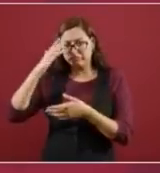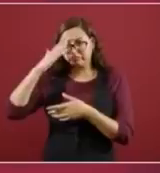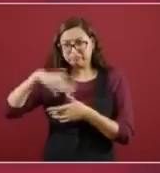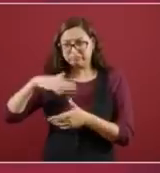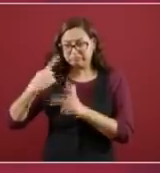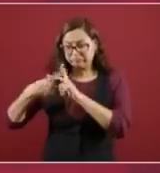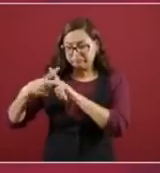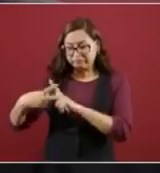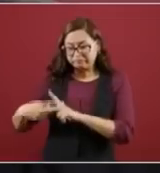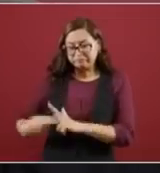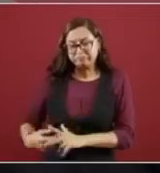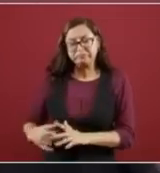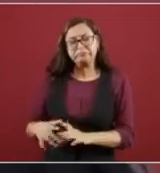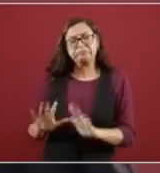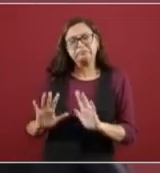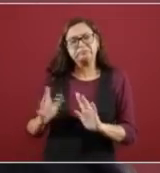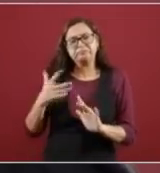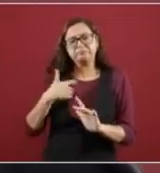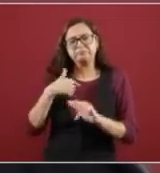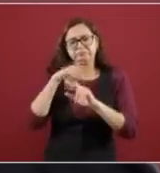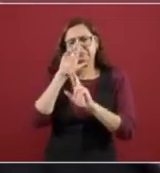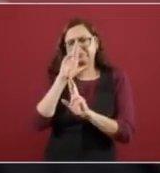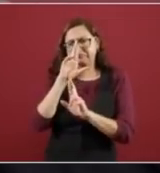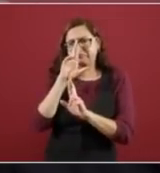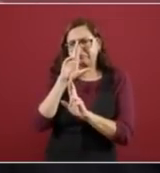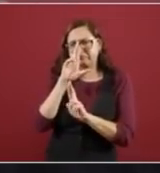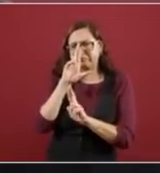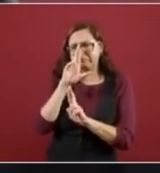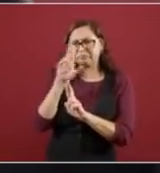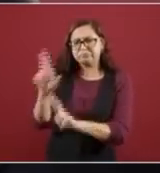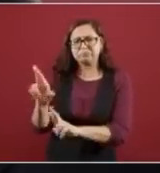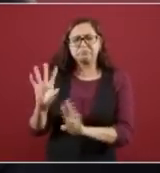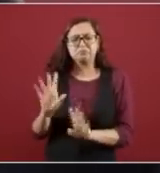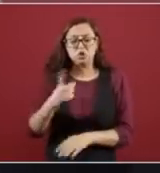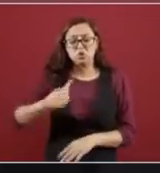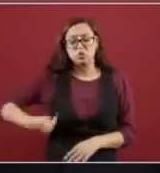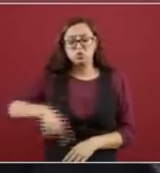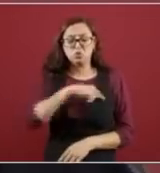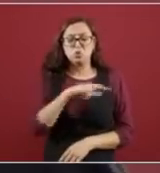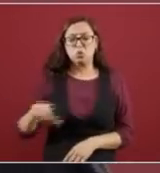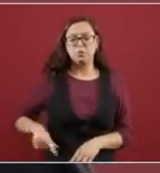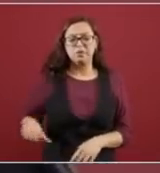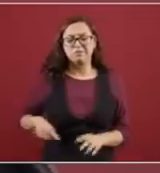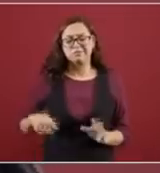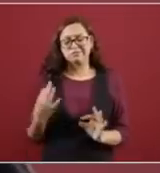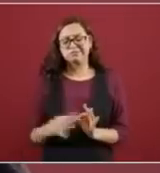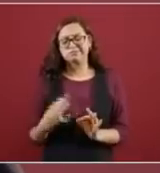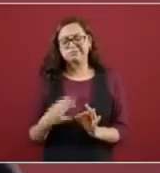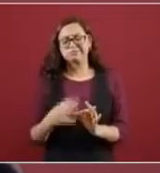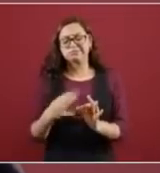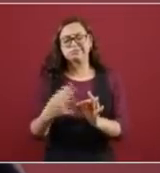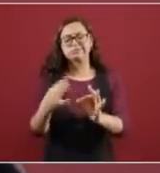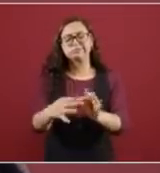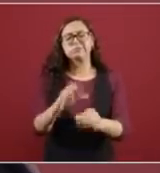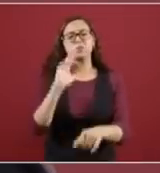porque estamos actuando con responsabilidad, con seriedad. Sin embargo,